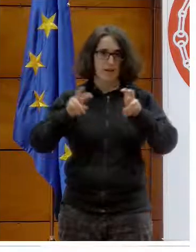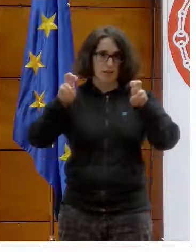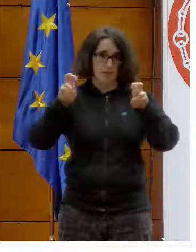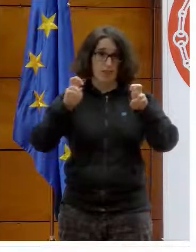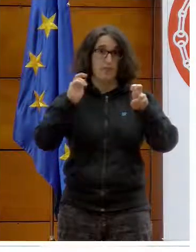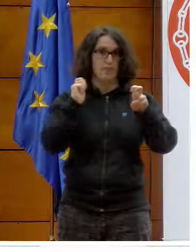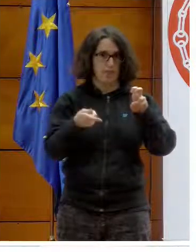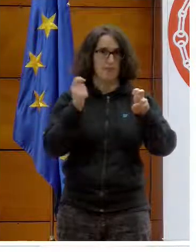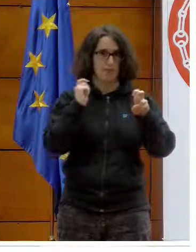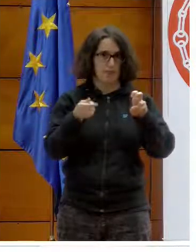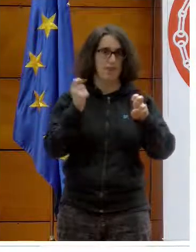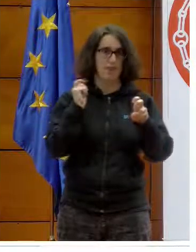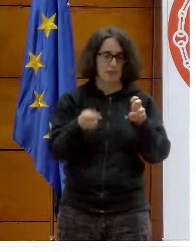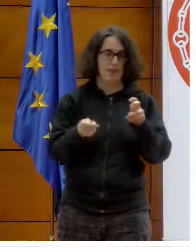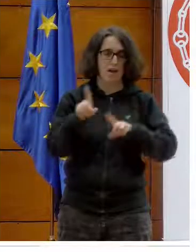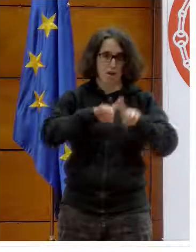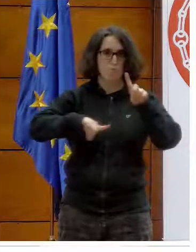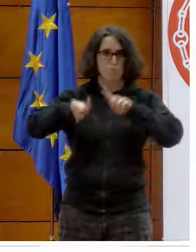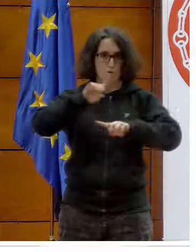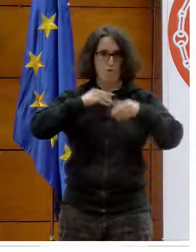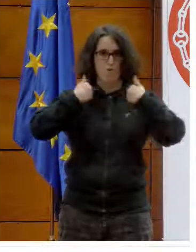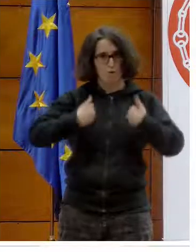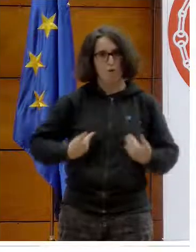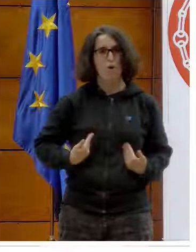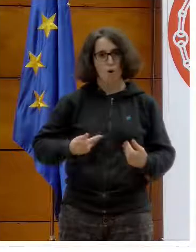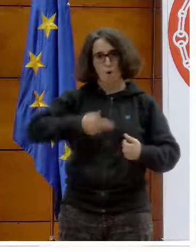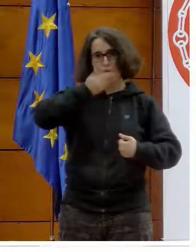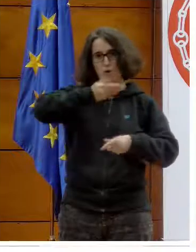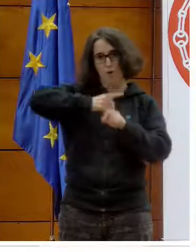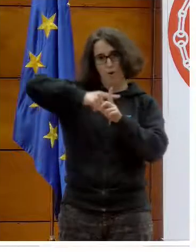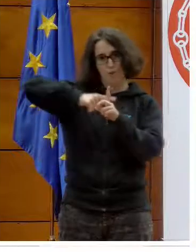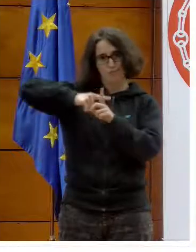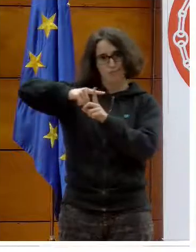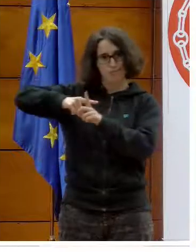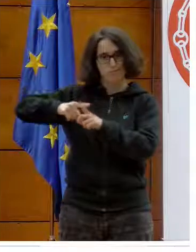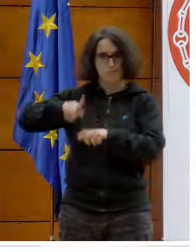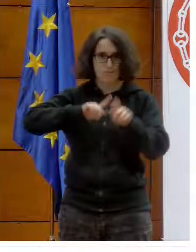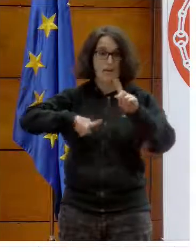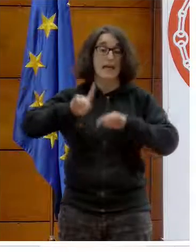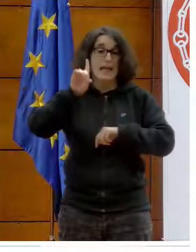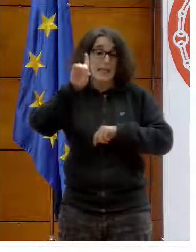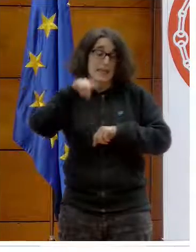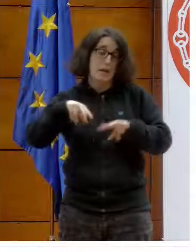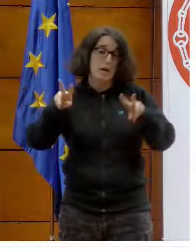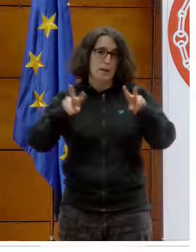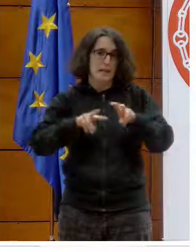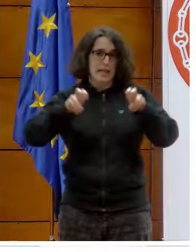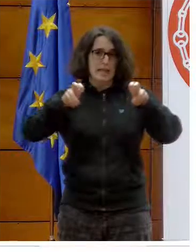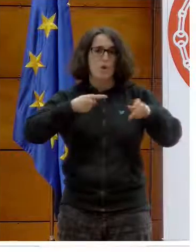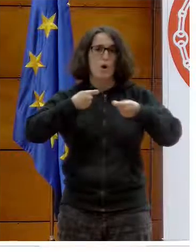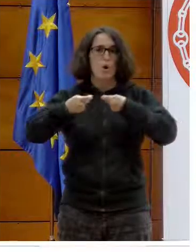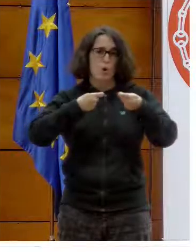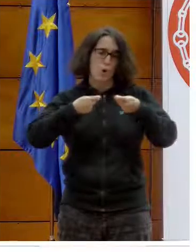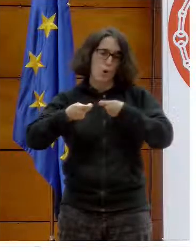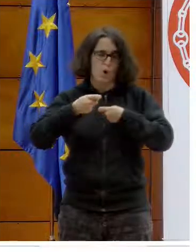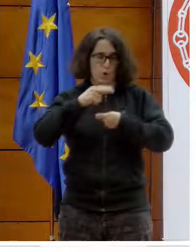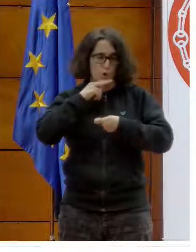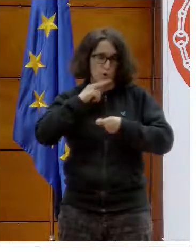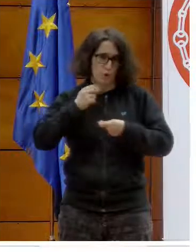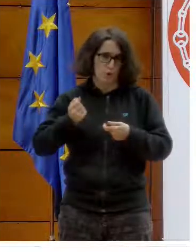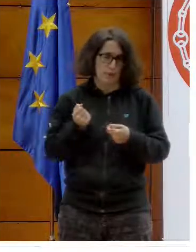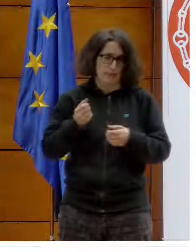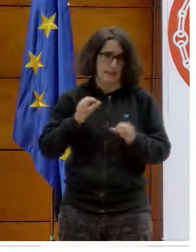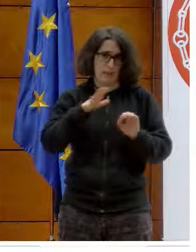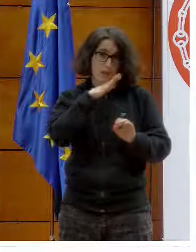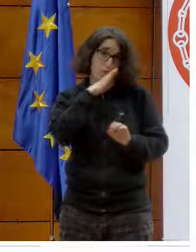en estas personas. Y hablo también del control de esfínteres de una manera relativa porque sí que